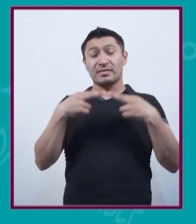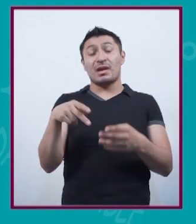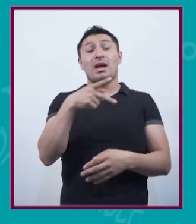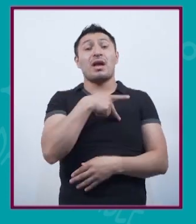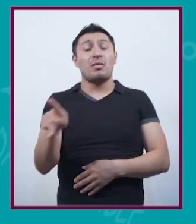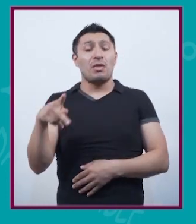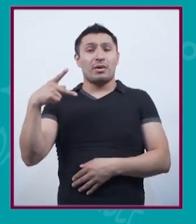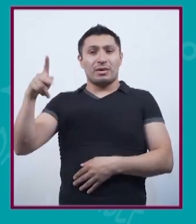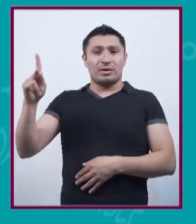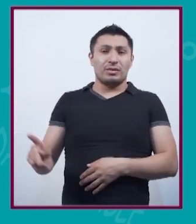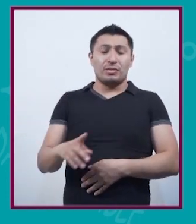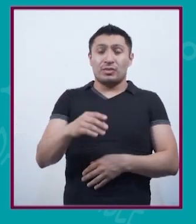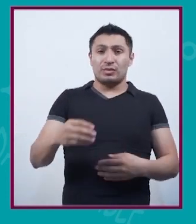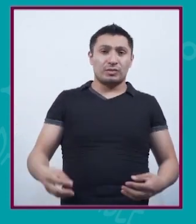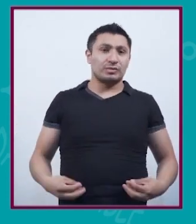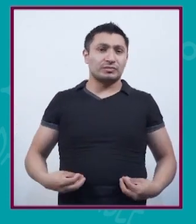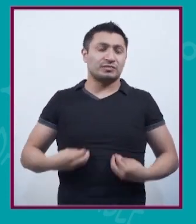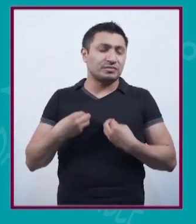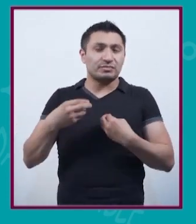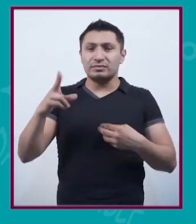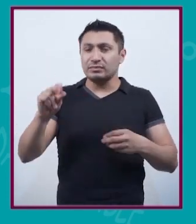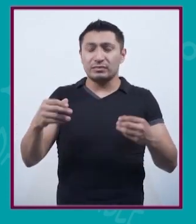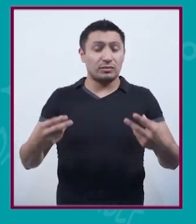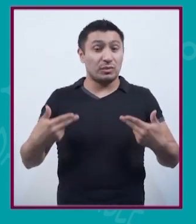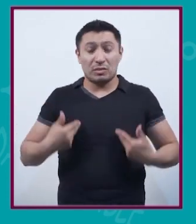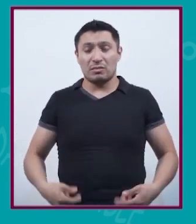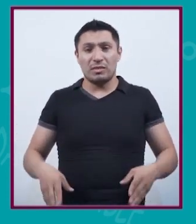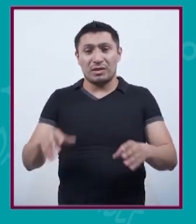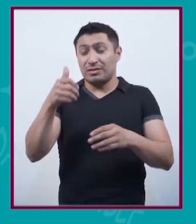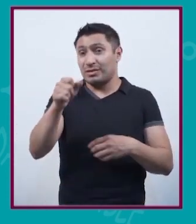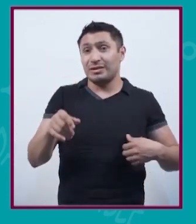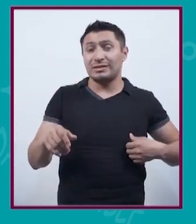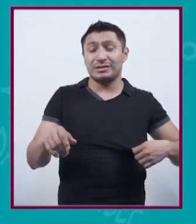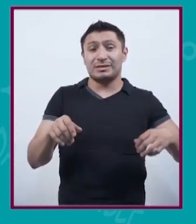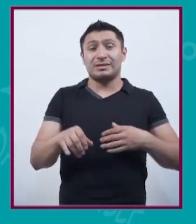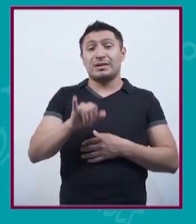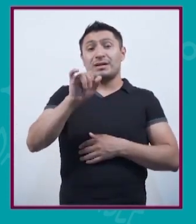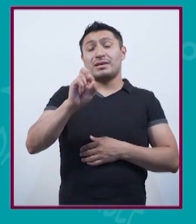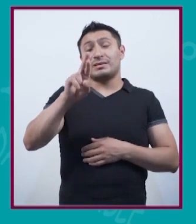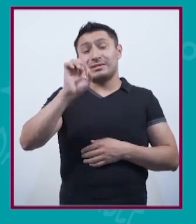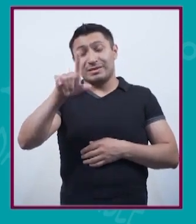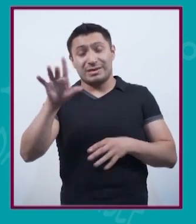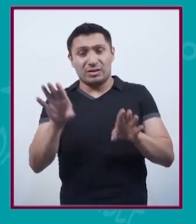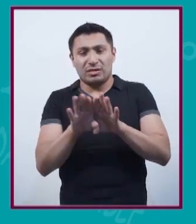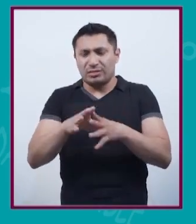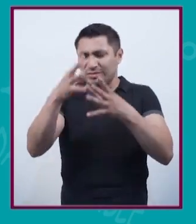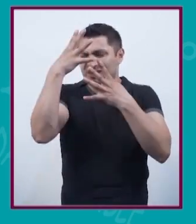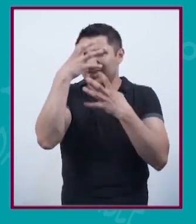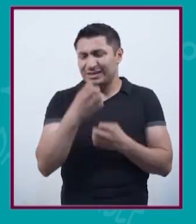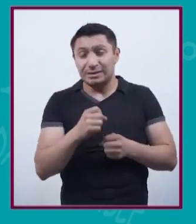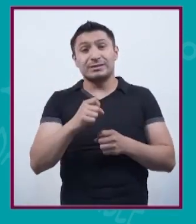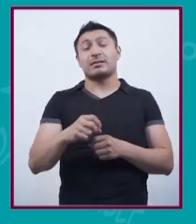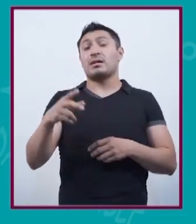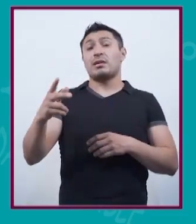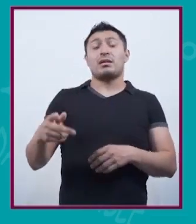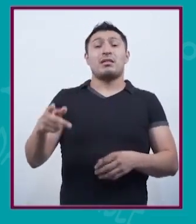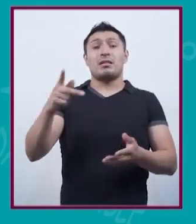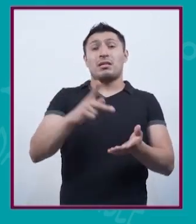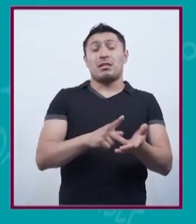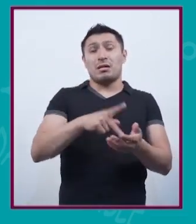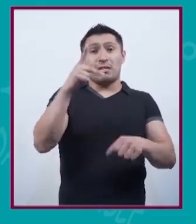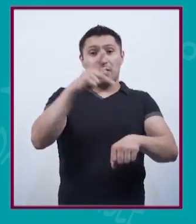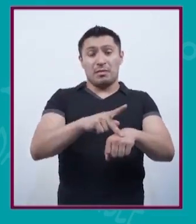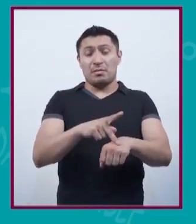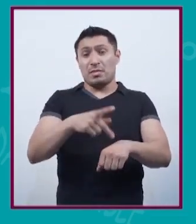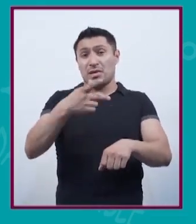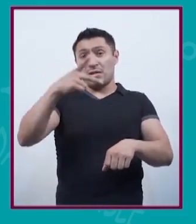muy publicitada por los periódicos. La maestra era pobre, su reino no es humano. Así,